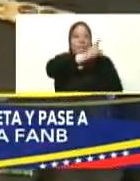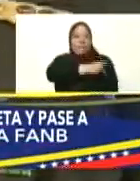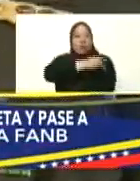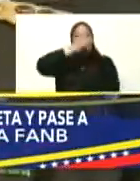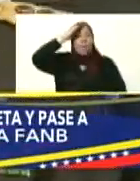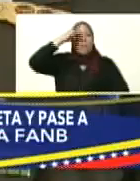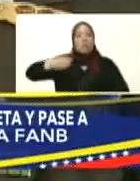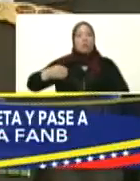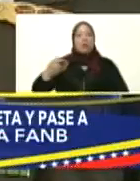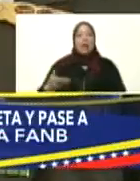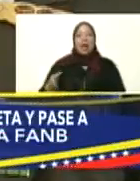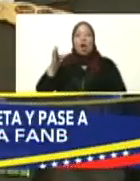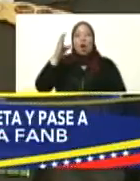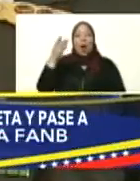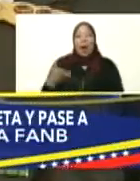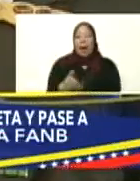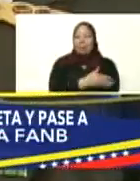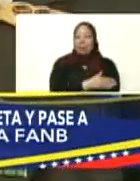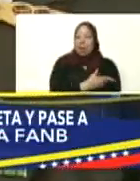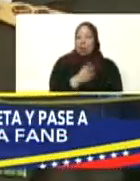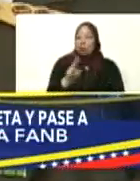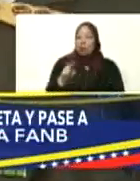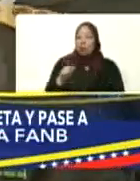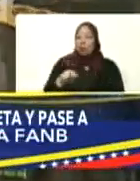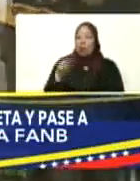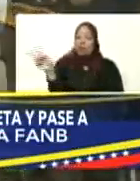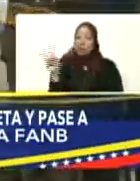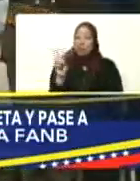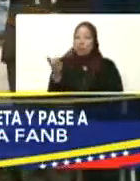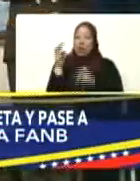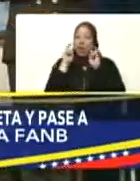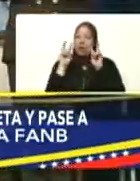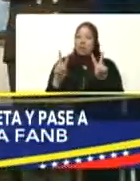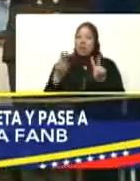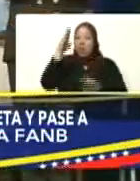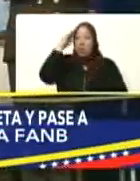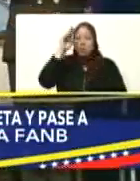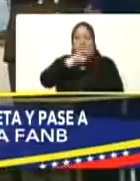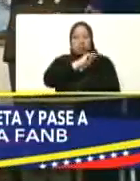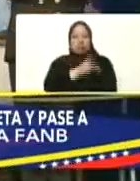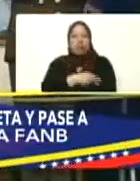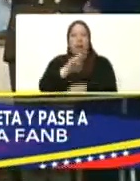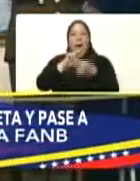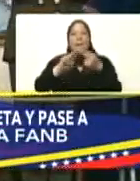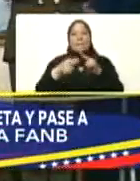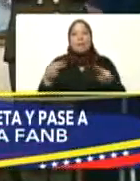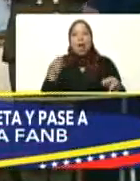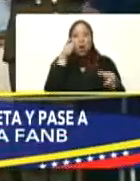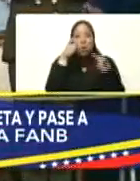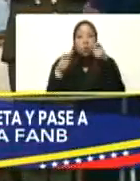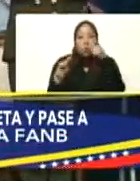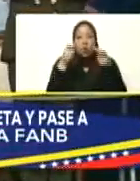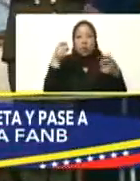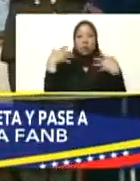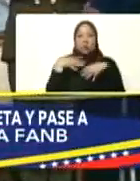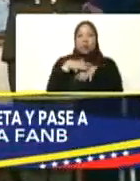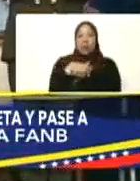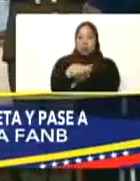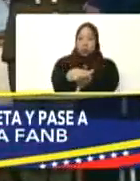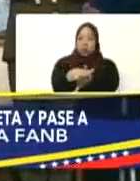haya conocido jamás sobre esta tierra, para darle a nuestra patria paz, seguridad,